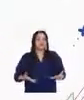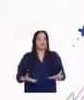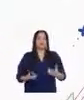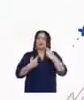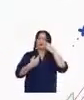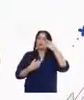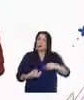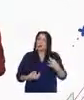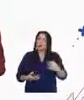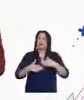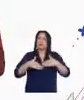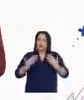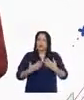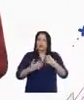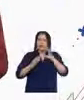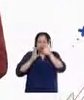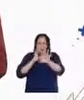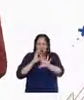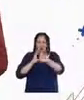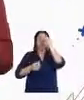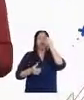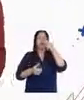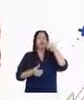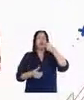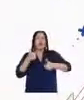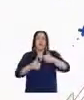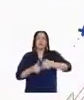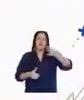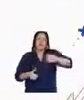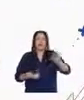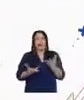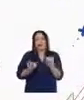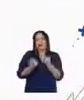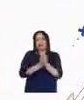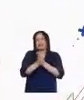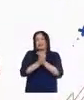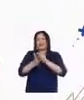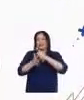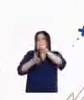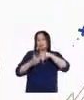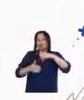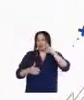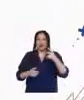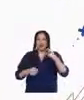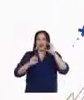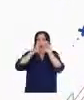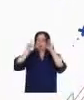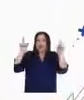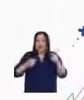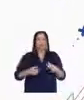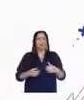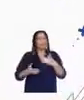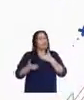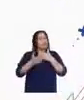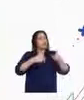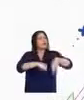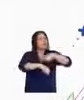de descubrir qué queremos ser. ¿Escucharon la frase "más vale tarde que nunca"? Sí,